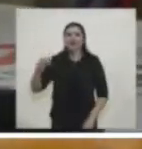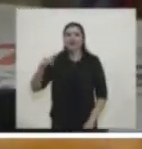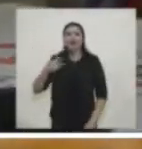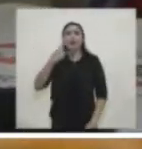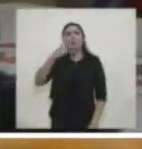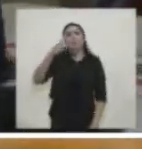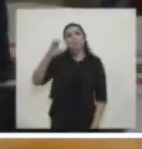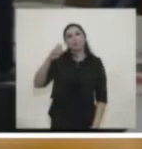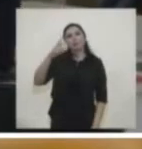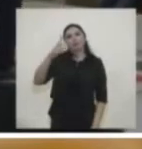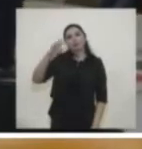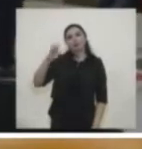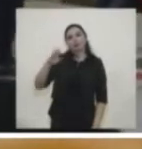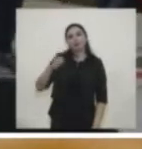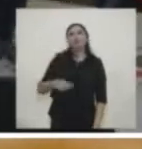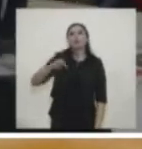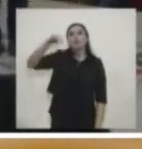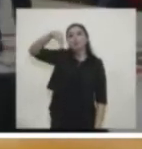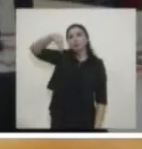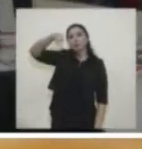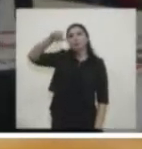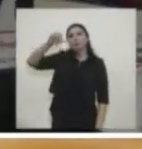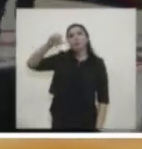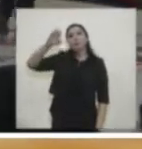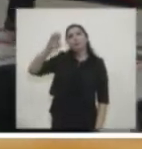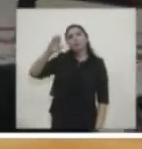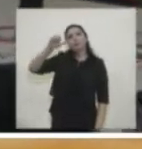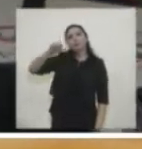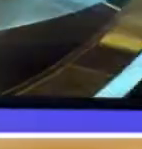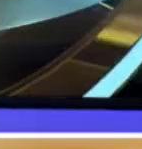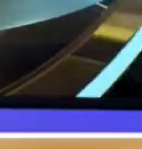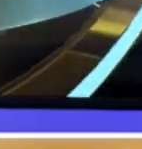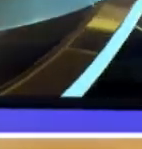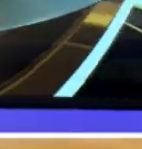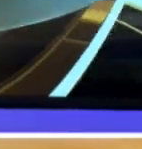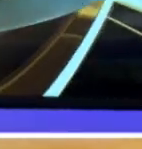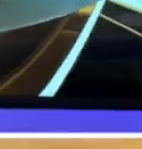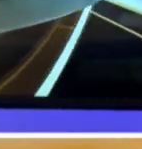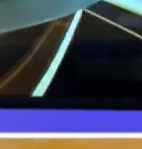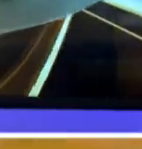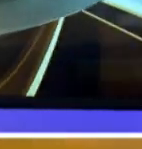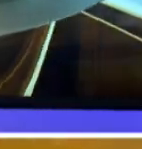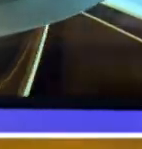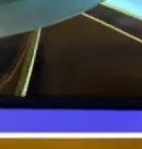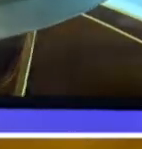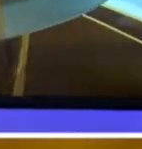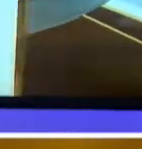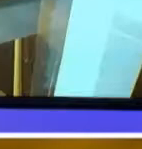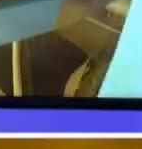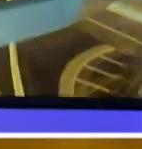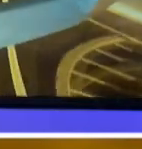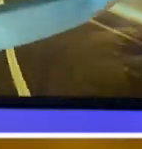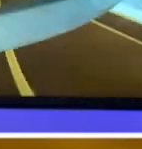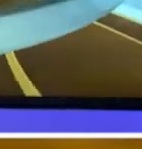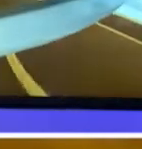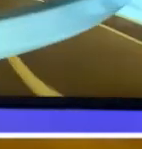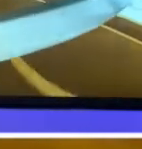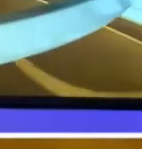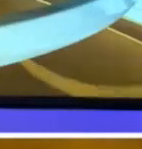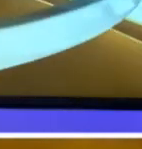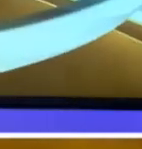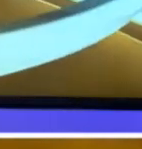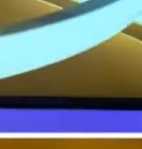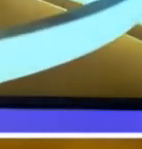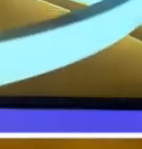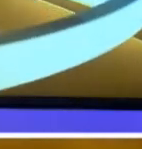¿no? Así es, senadora. Quisiera preguntarle, hace unos días igual en redes sociales estuvo circulando una información donde decía